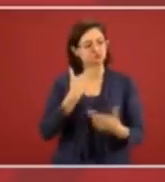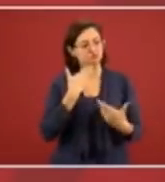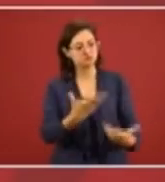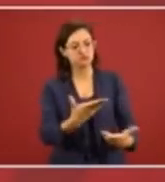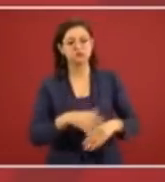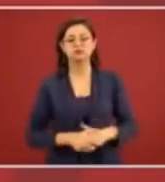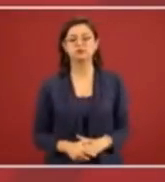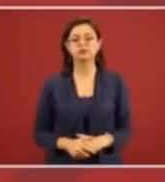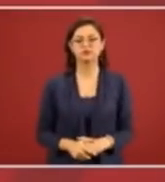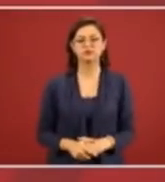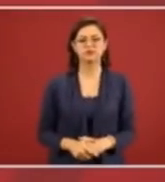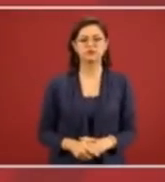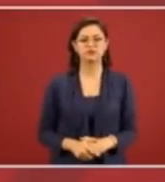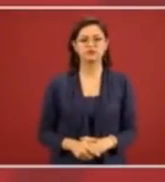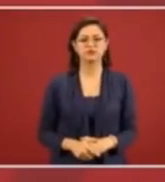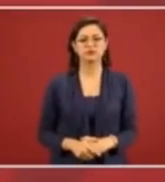Claro, está muy